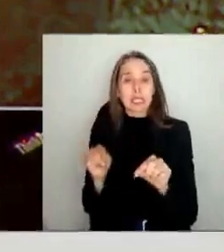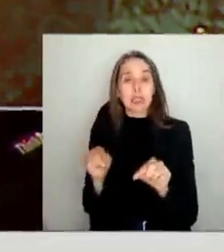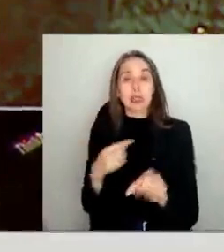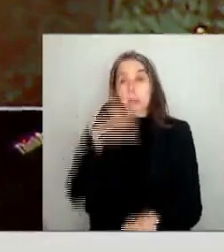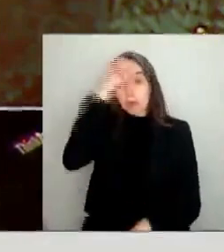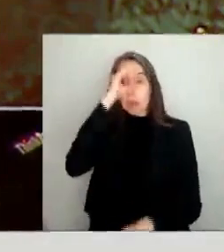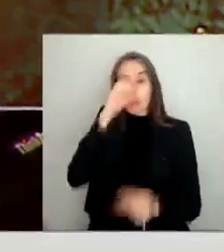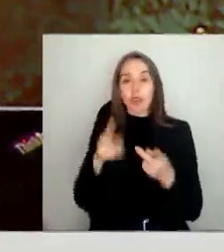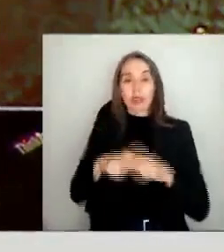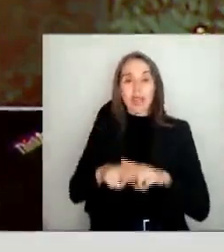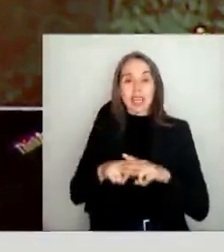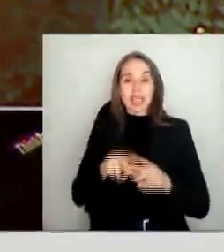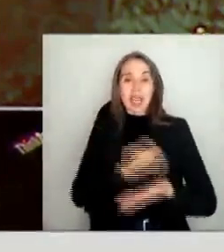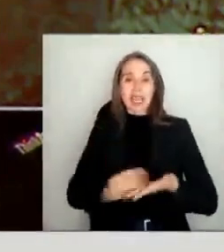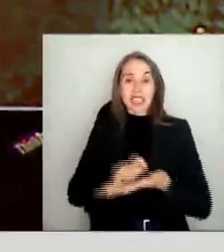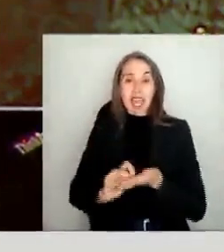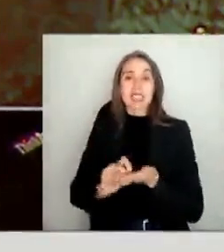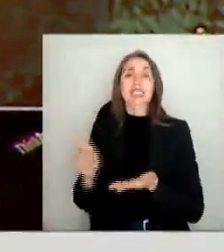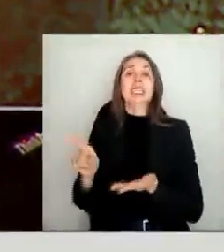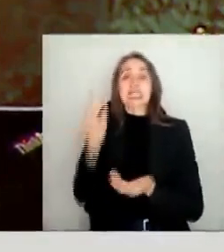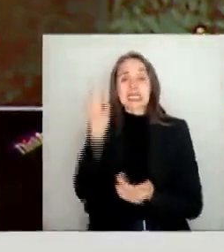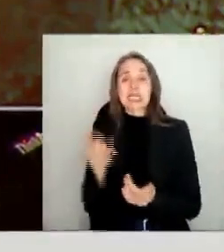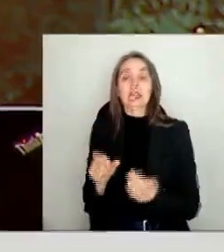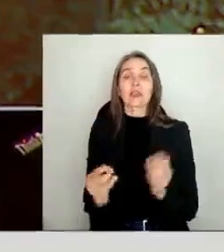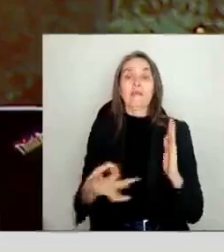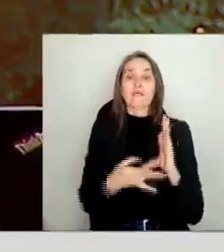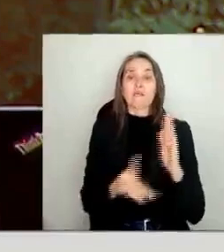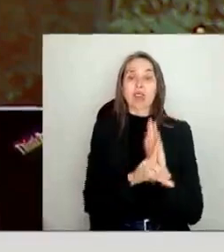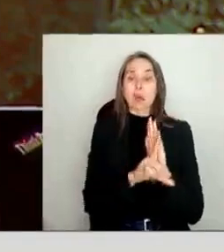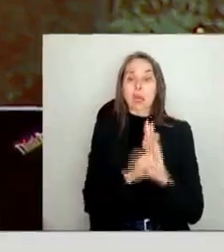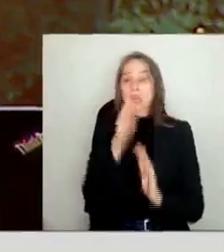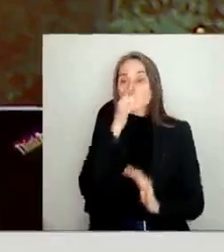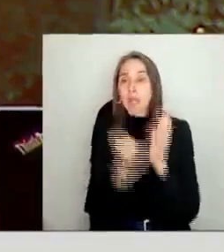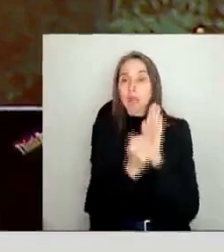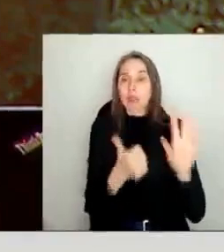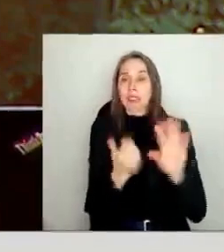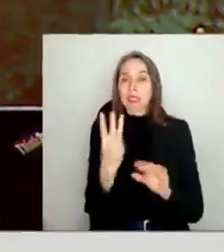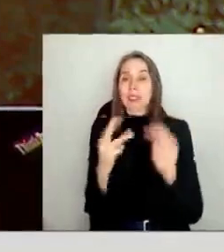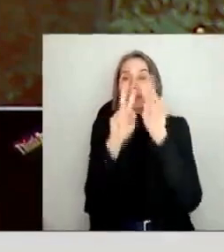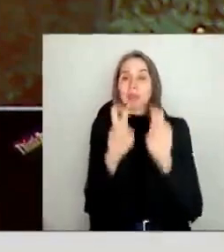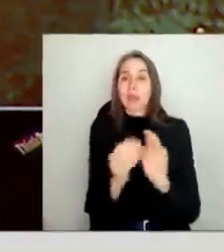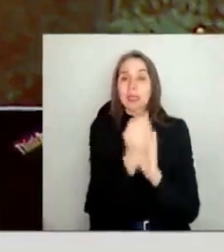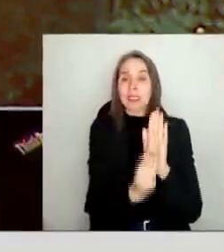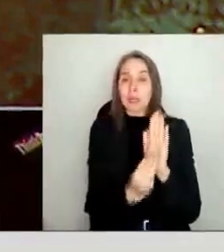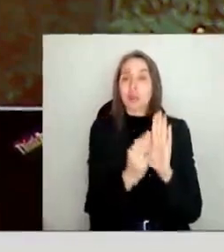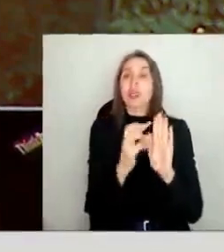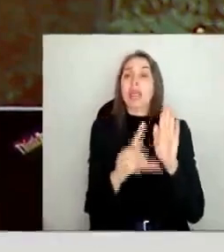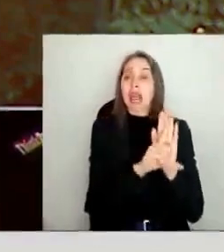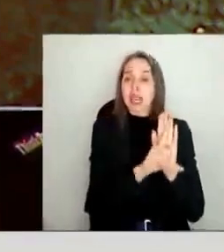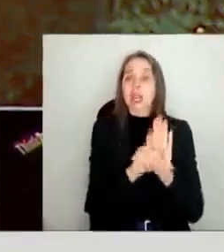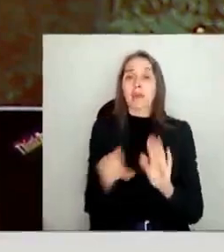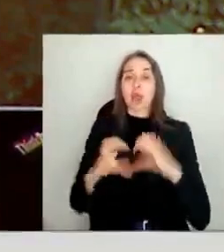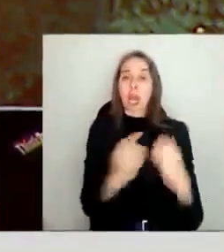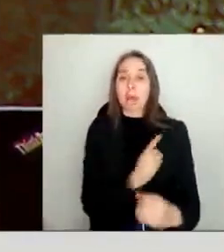la secretaría lo que hay es fraude a la ley porque se burla el Artículo 63 que son las materias de ley pero la cámara como tal no tiene la facultad de